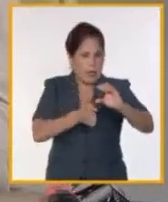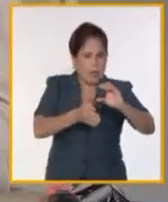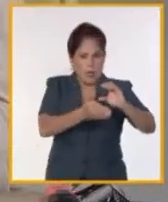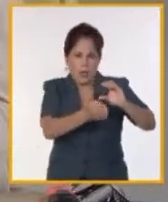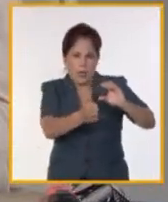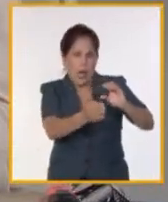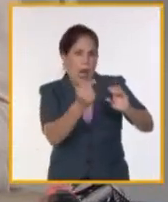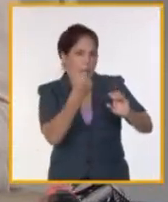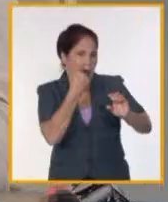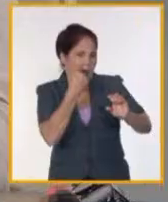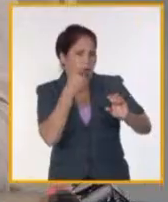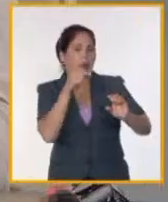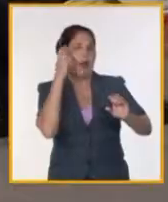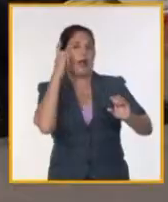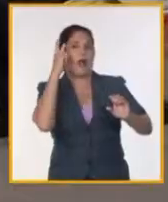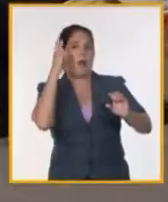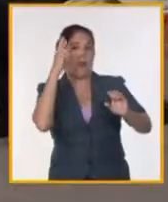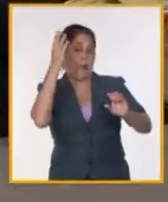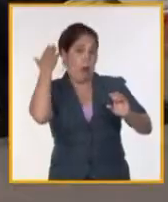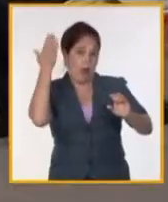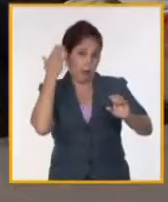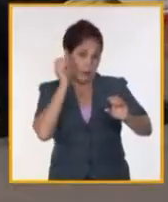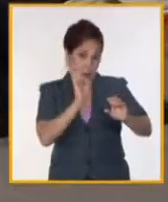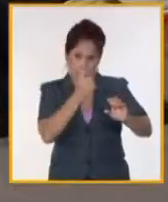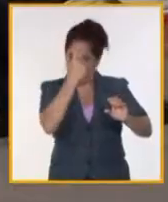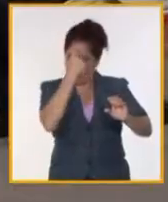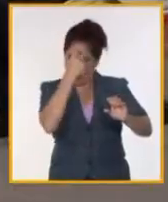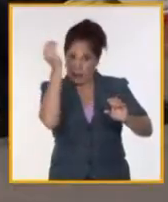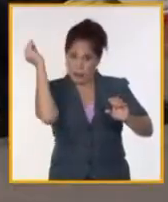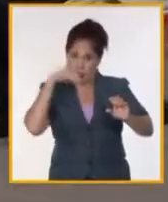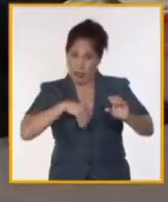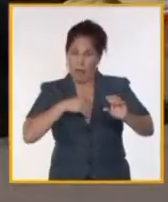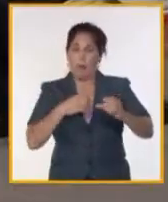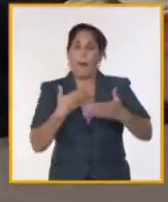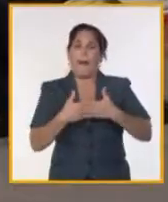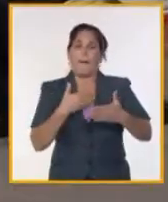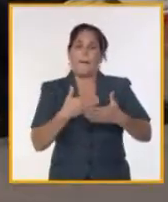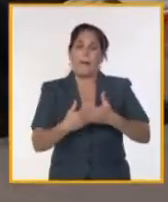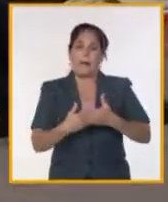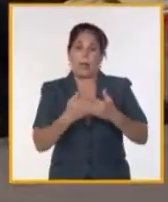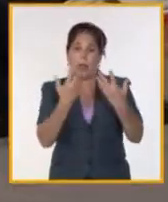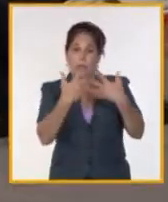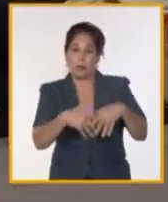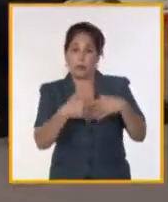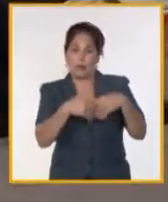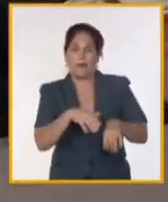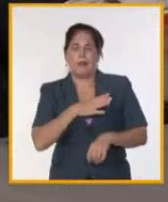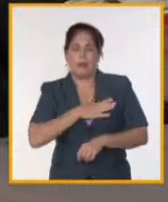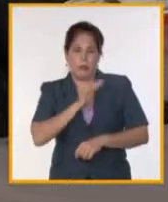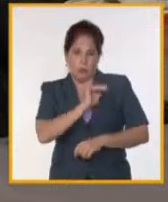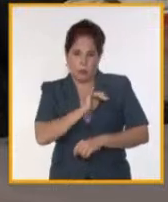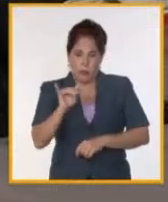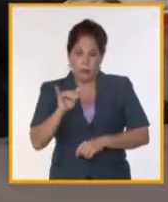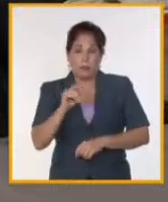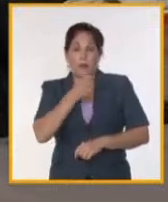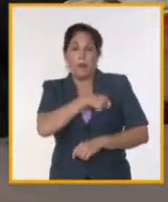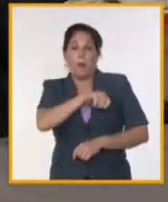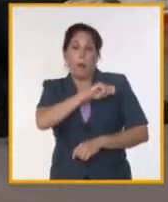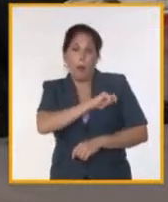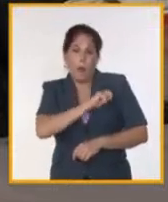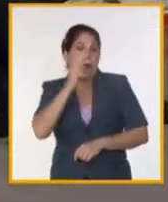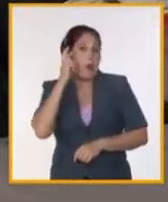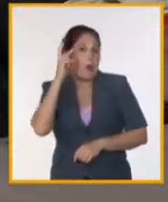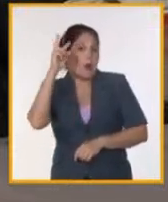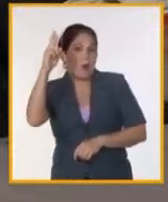un recuerdo ahí imborrable que después de 60 años y un poco más de esos eventos, aún el pueblo de las minas de